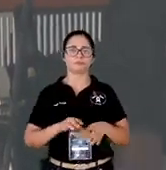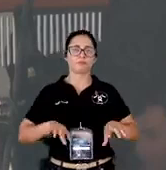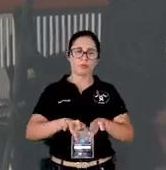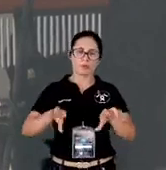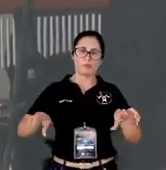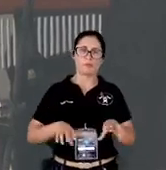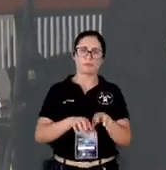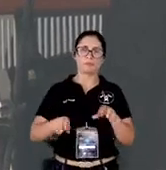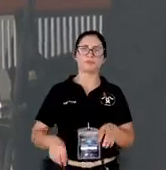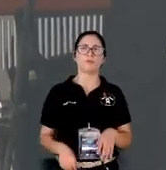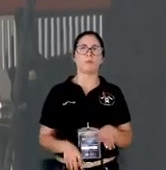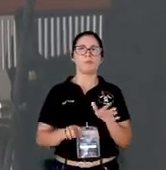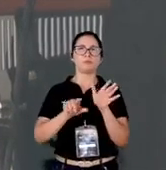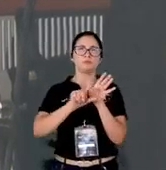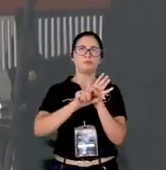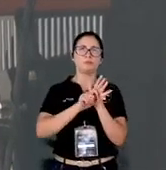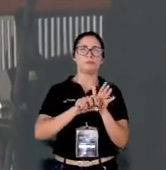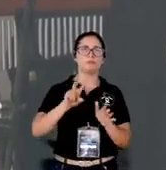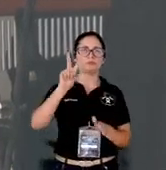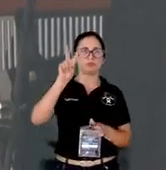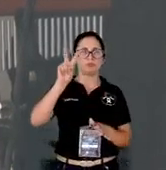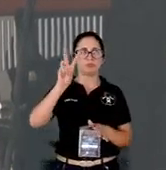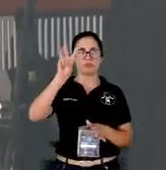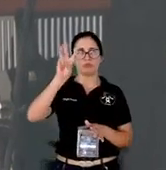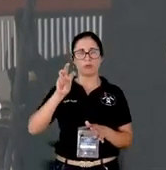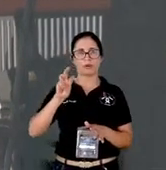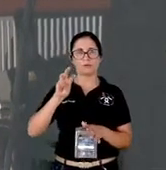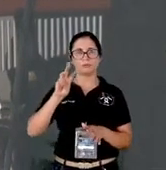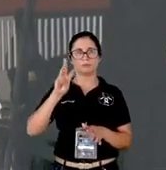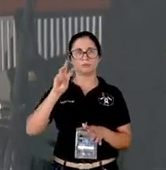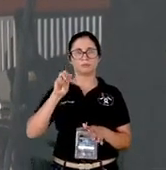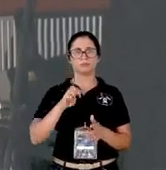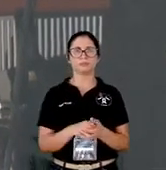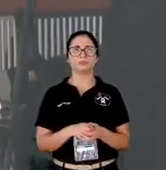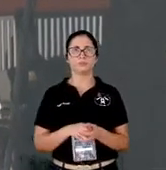versículo 36, les invito, hermanos, para que